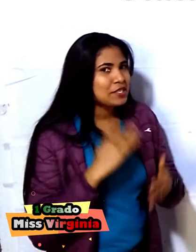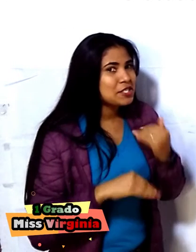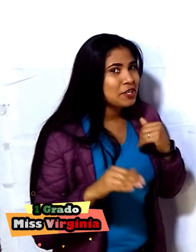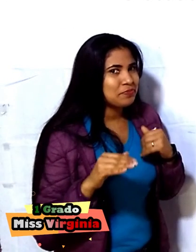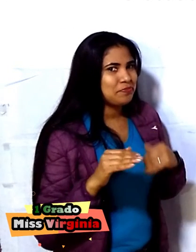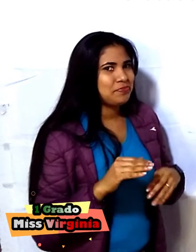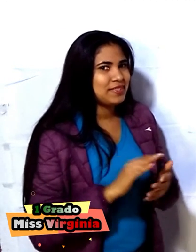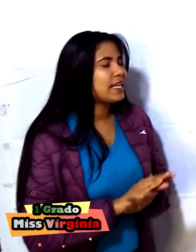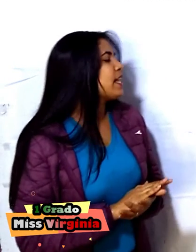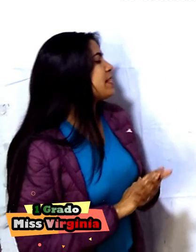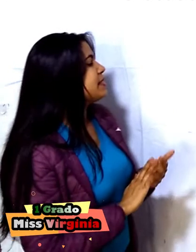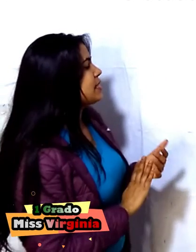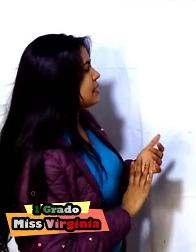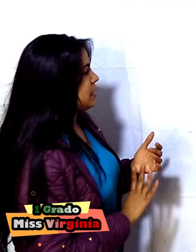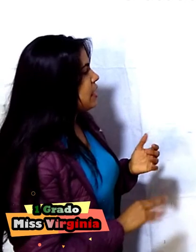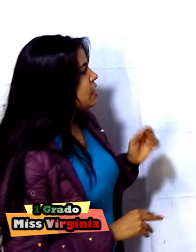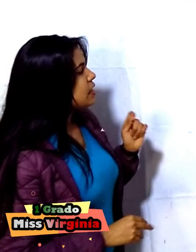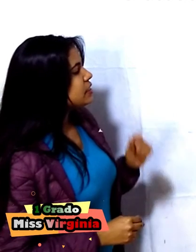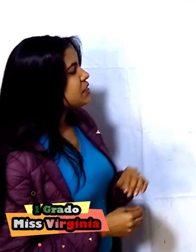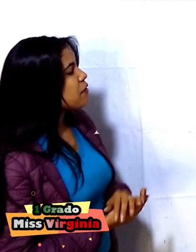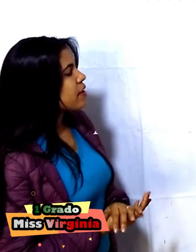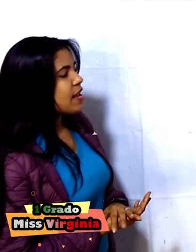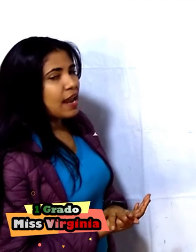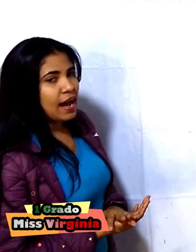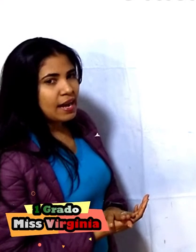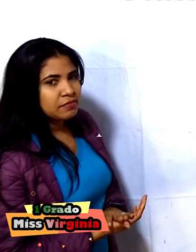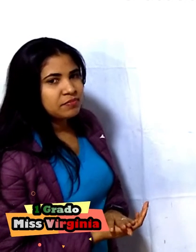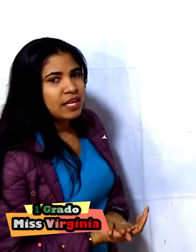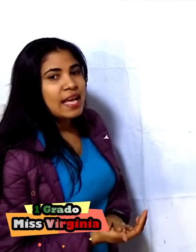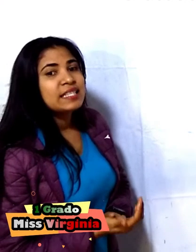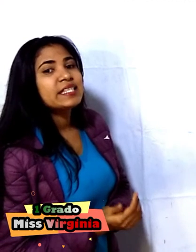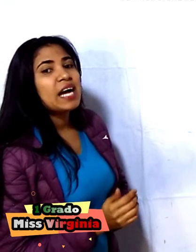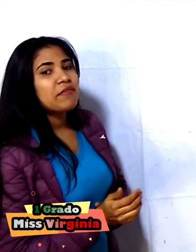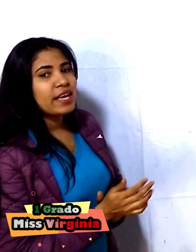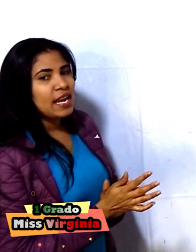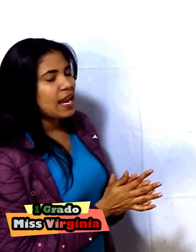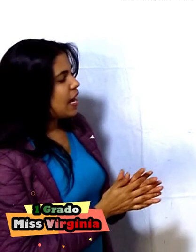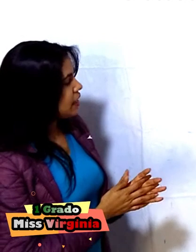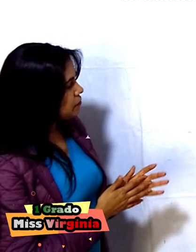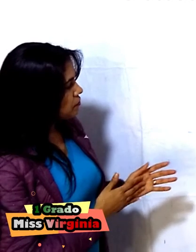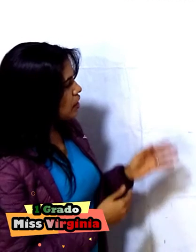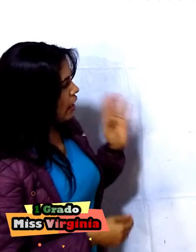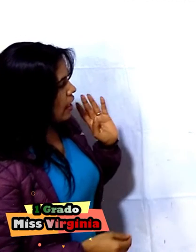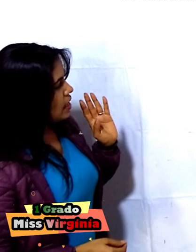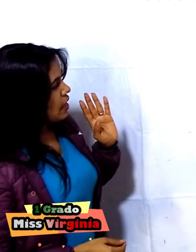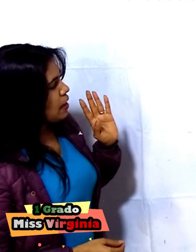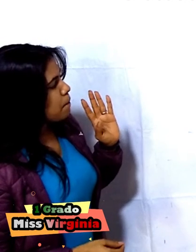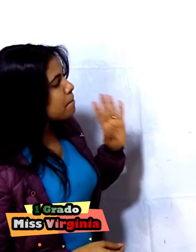otra oración que dice así. Chabela, Chabela